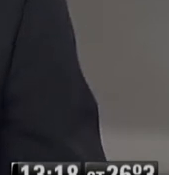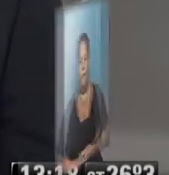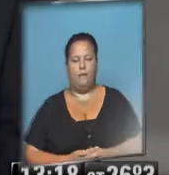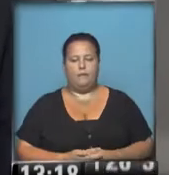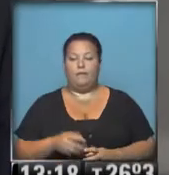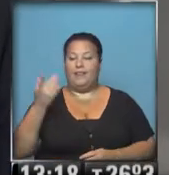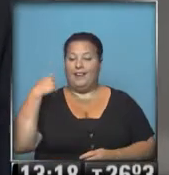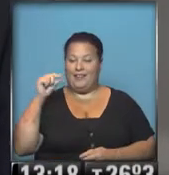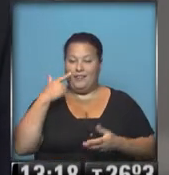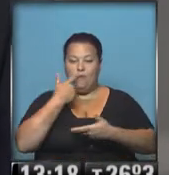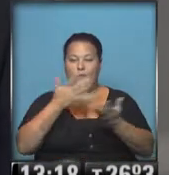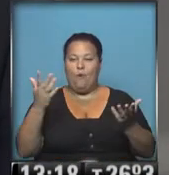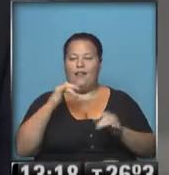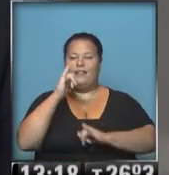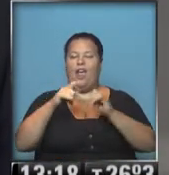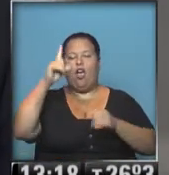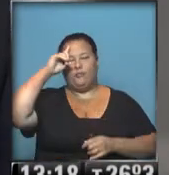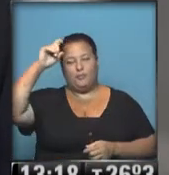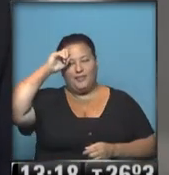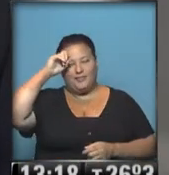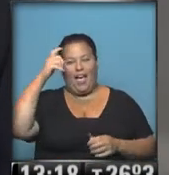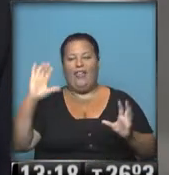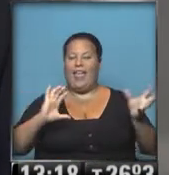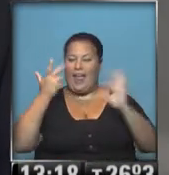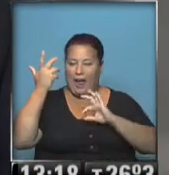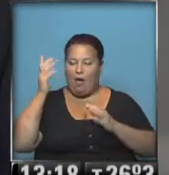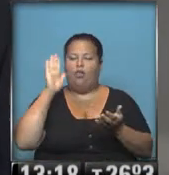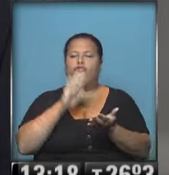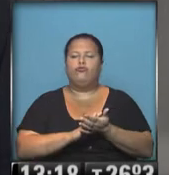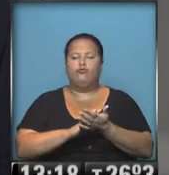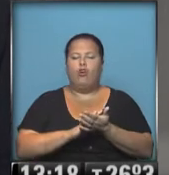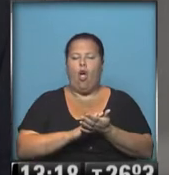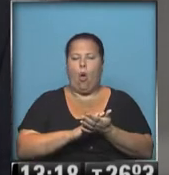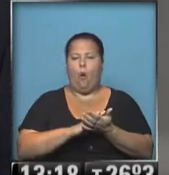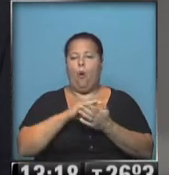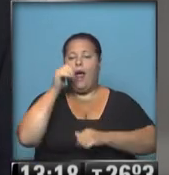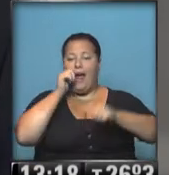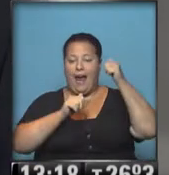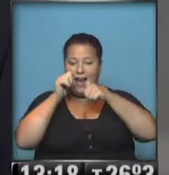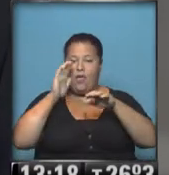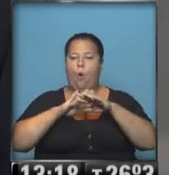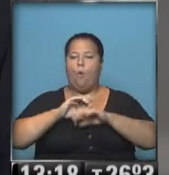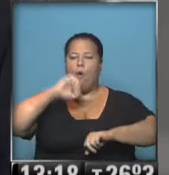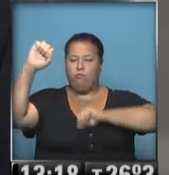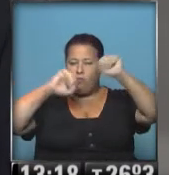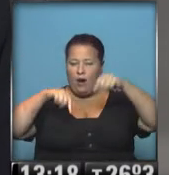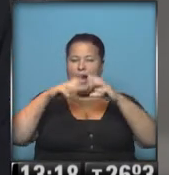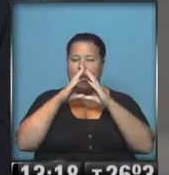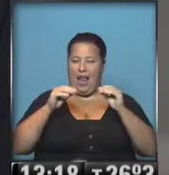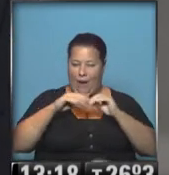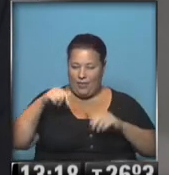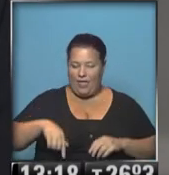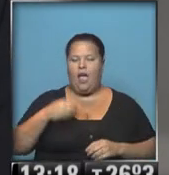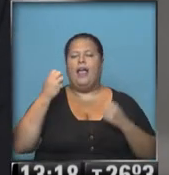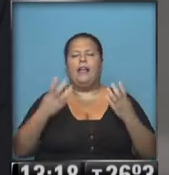Recién compartíamos el reporte desde el hospital de quemados respecto de los heridos por la pirotecnia en esta Nochebuena y Navidad. Vamos a ver lo que